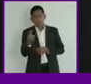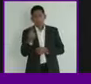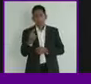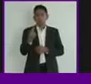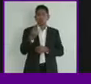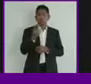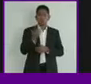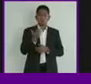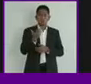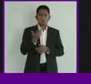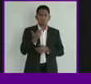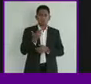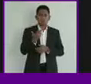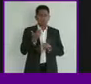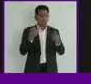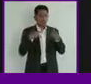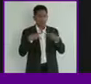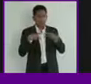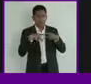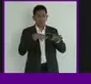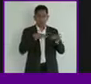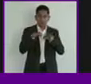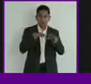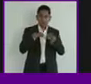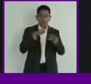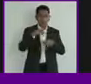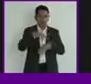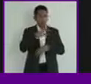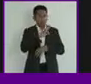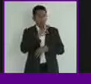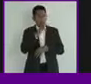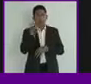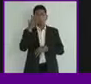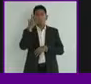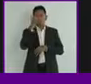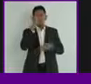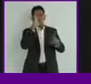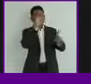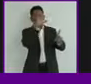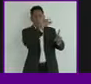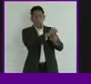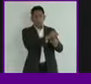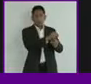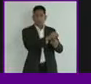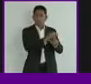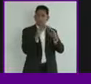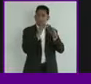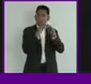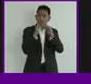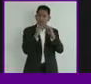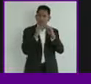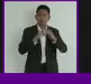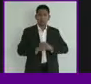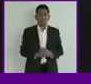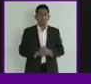amas de casa, propicia una libre y legítima democracia. Gracias. Cedo la palabra a mi compañera.